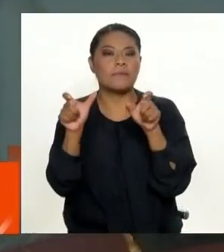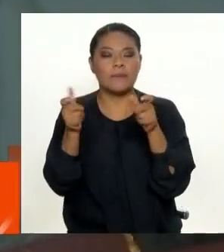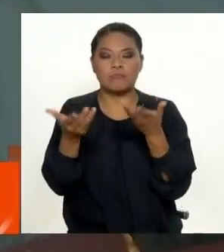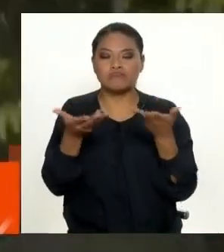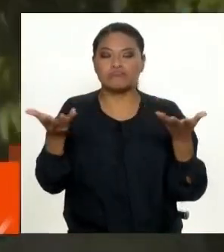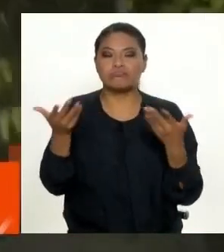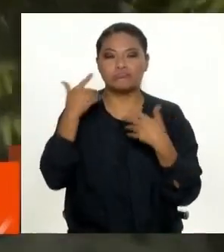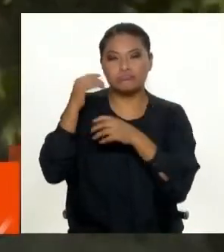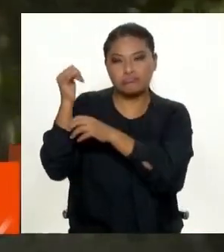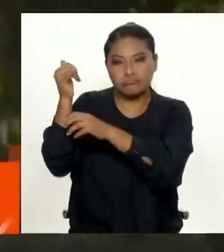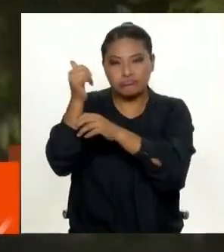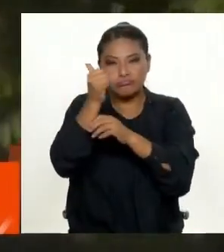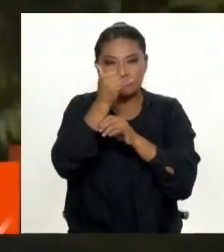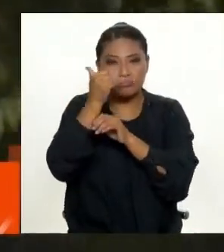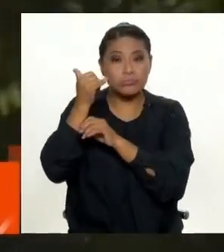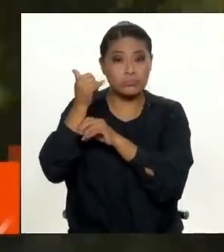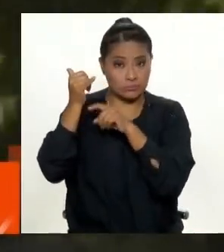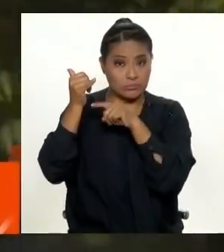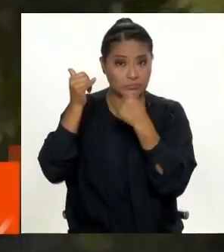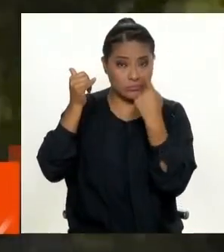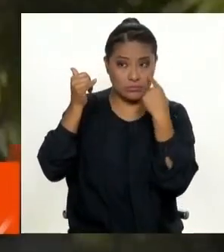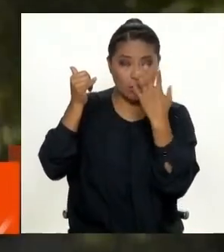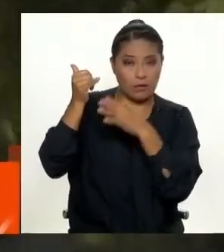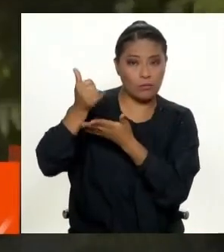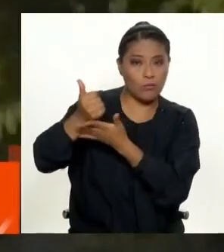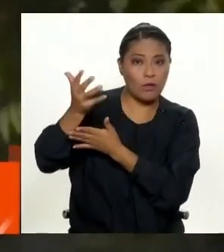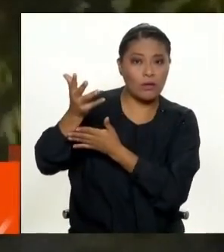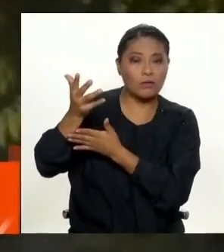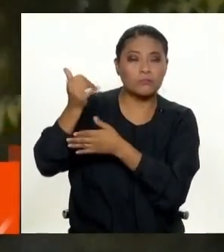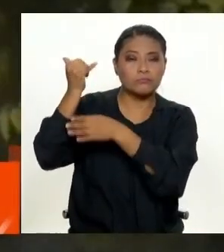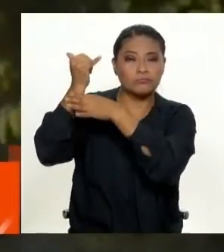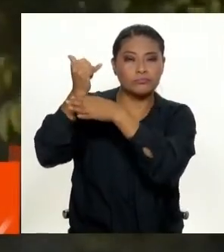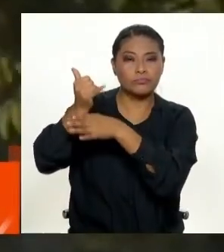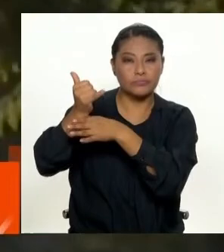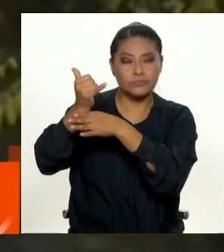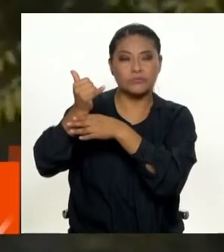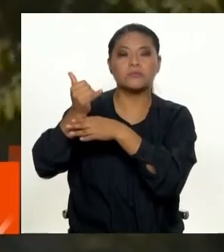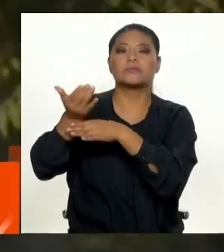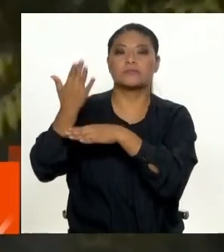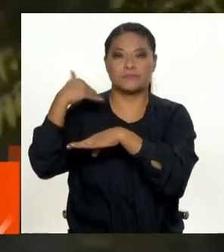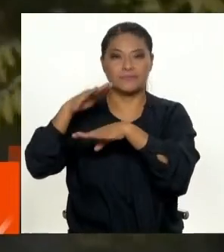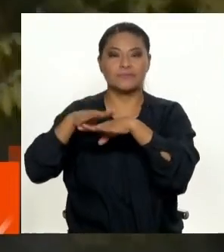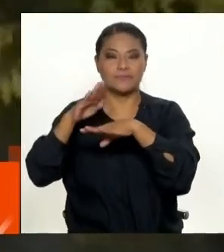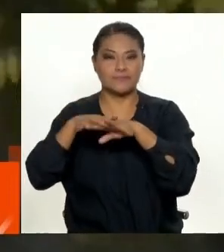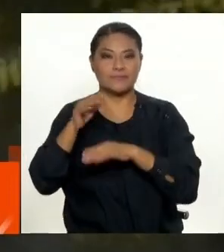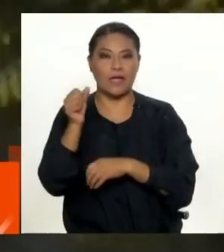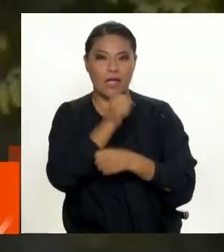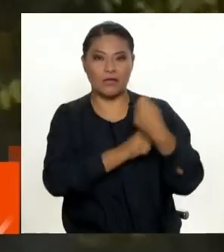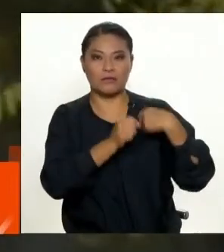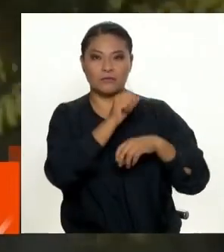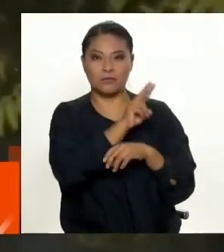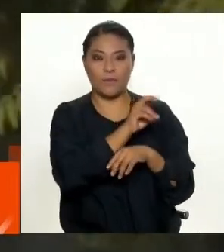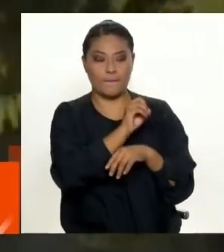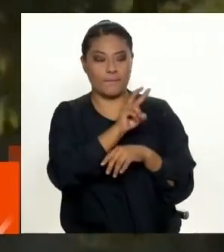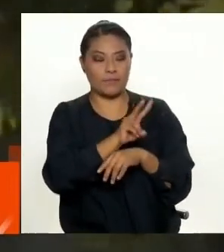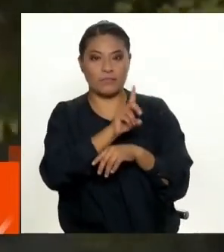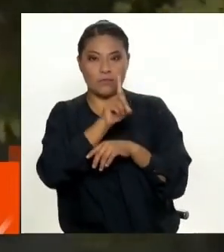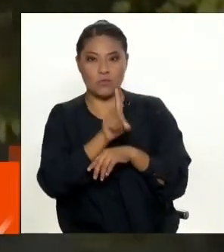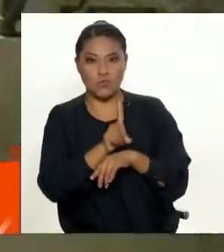cámaras de vigilancia, ¿no? Efectivamente. Si nosotros miramos la estadística, en el año 2021 se importaron alrededor